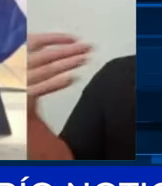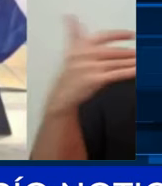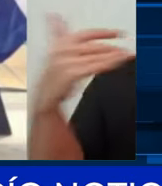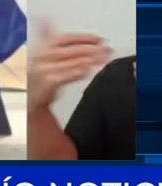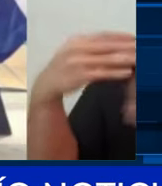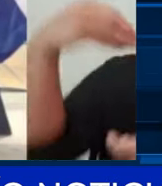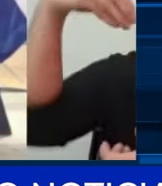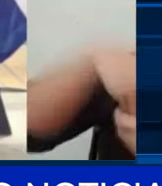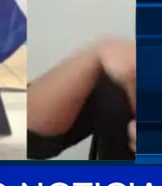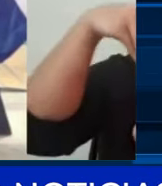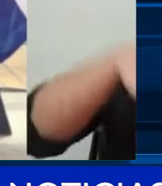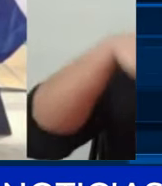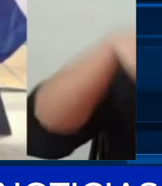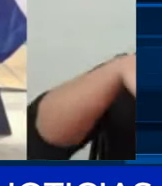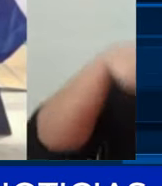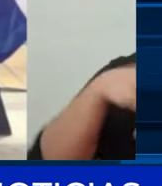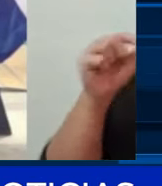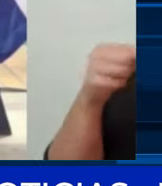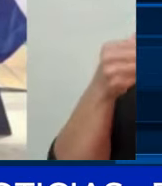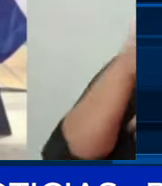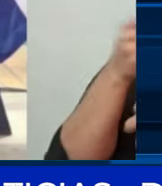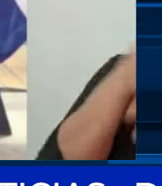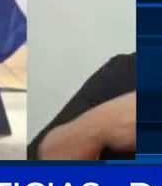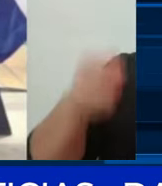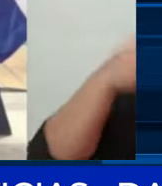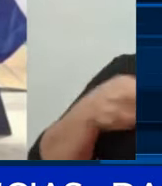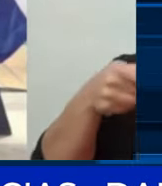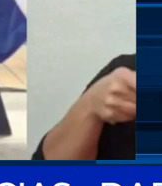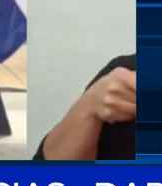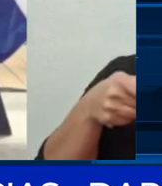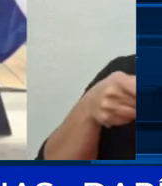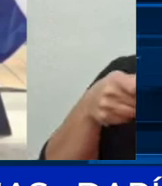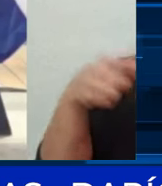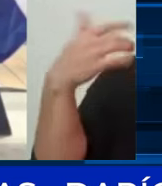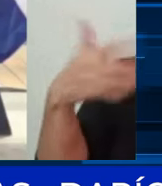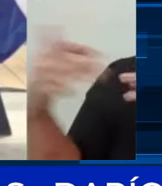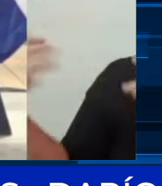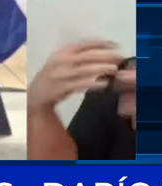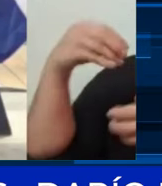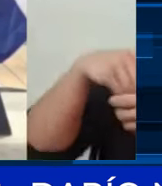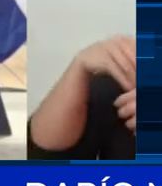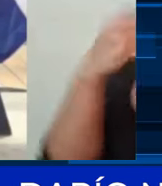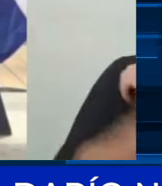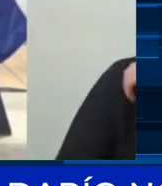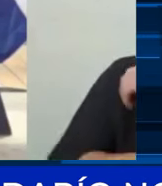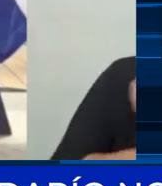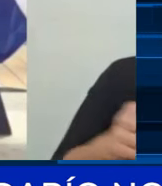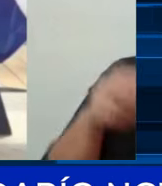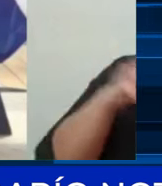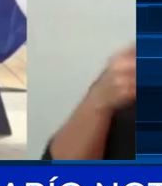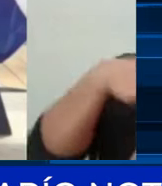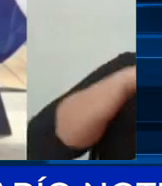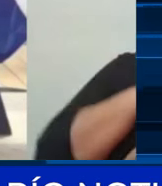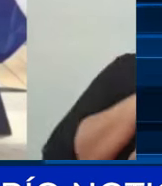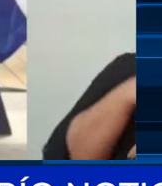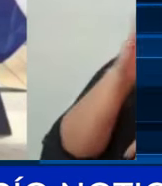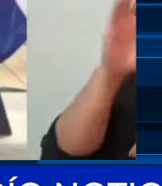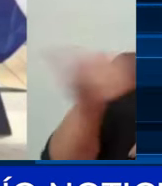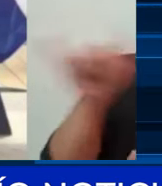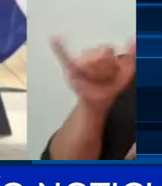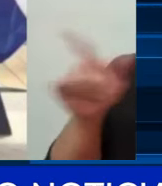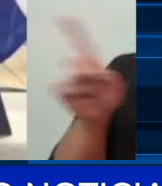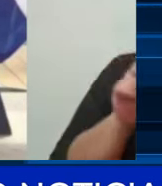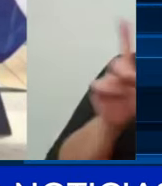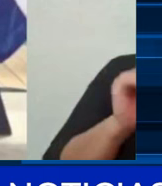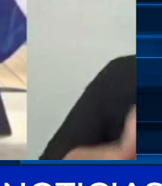grupos de narcotráfico. Vamos a esperar nosotros a llegar ahí. Pero hagamos experimentos mentales,